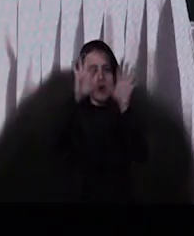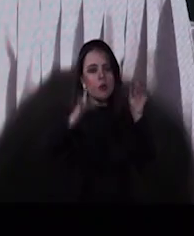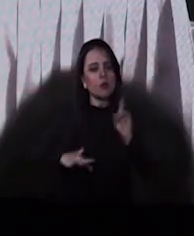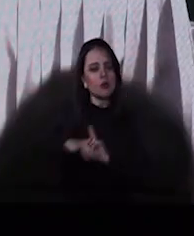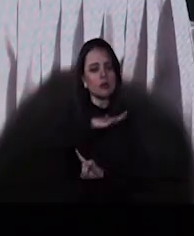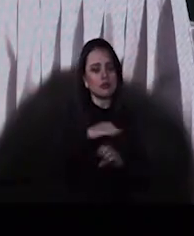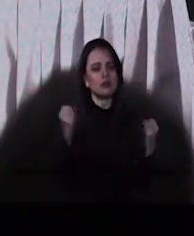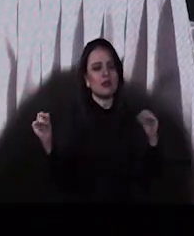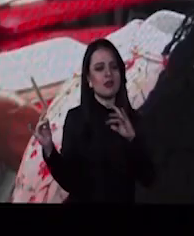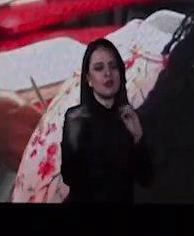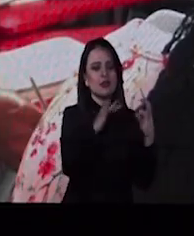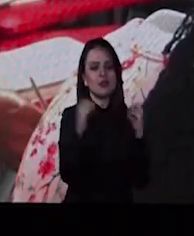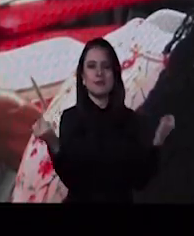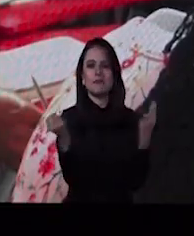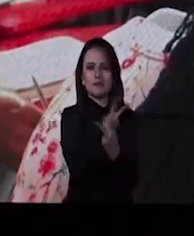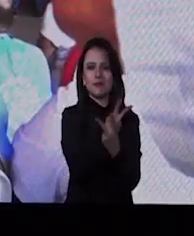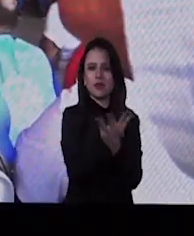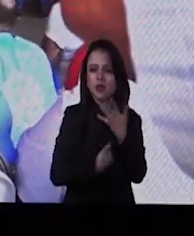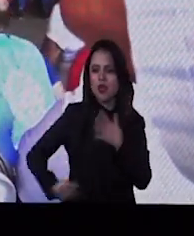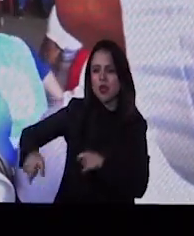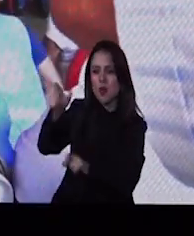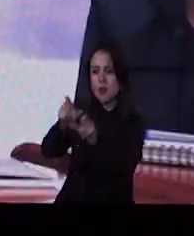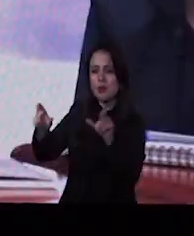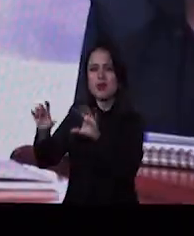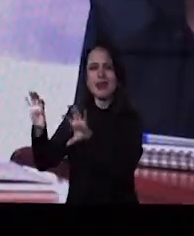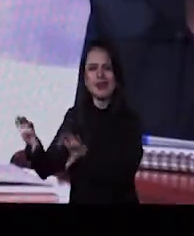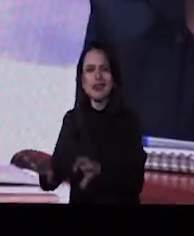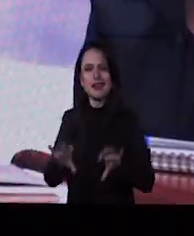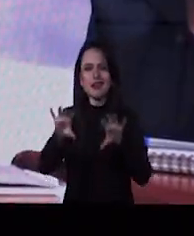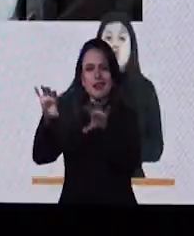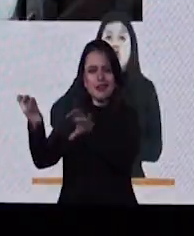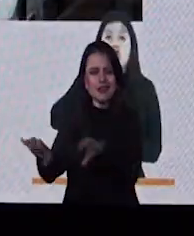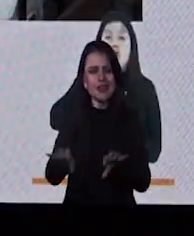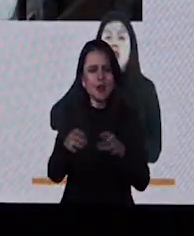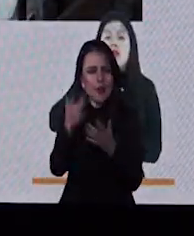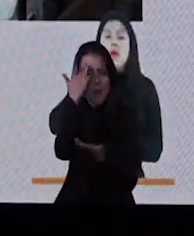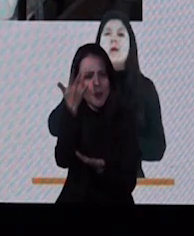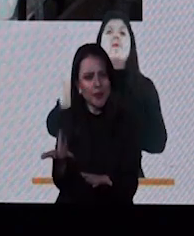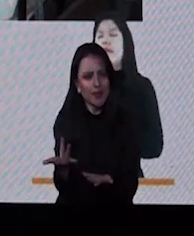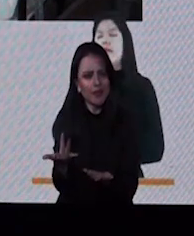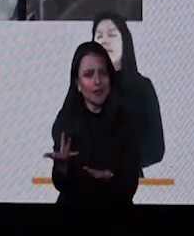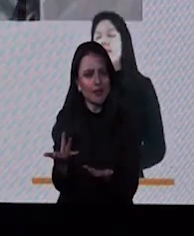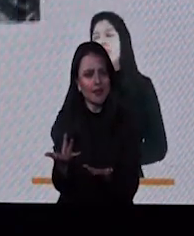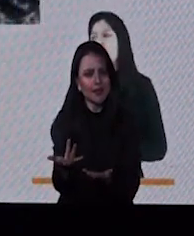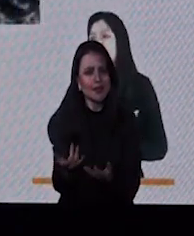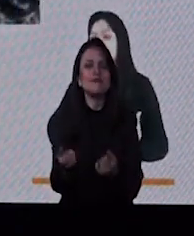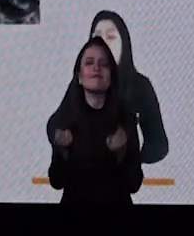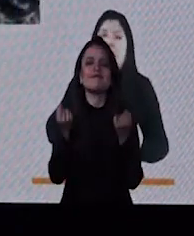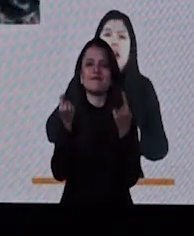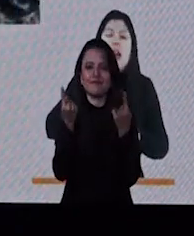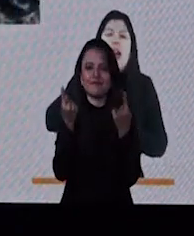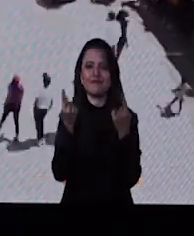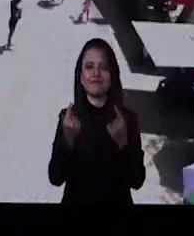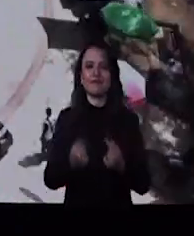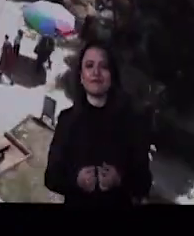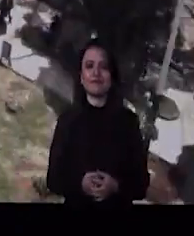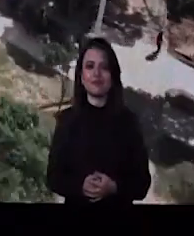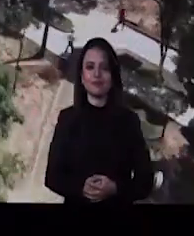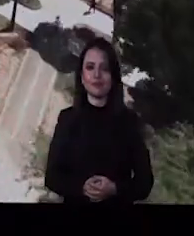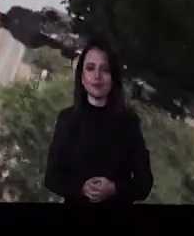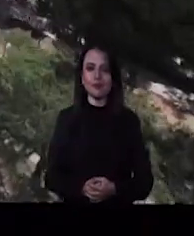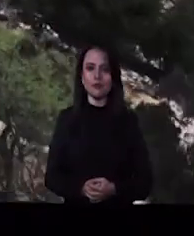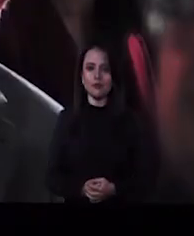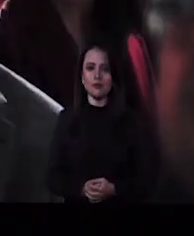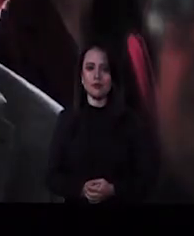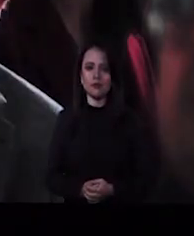patrones y contextos explicativos de la violencia vivida por Colombia. Ya que todo el tiempo estuve postrado en una cama inmóvil por la severidad